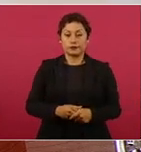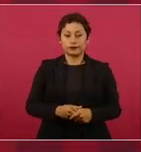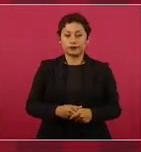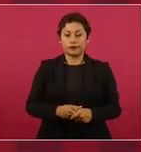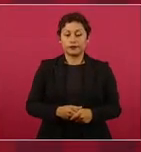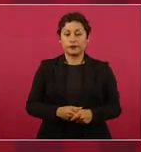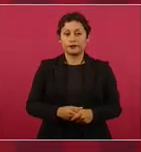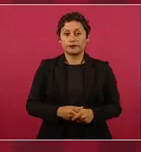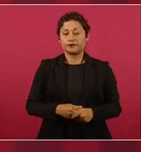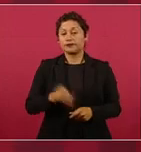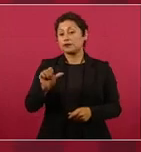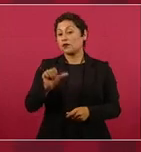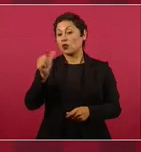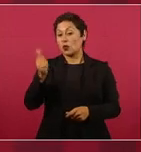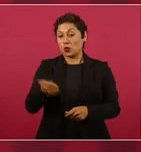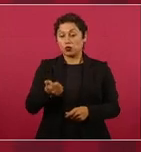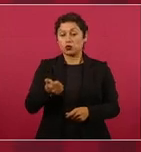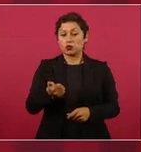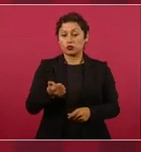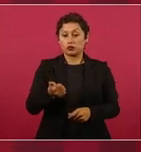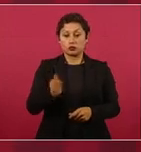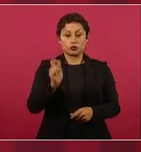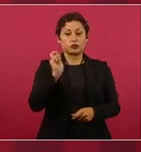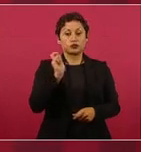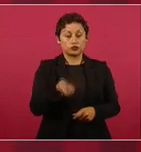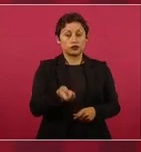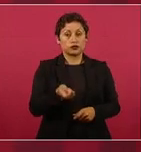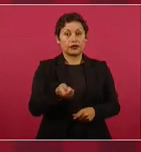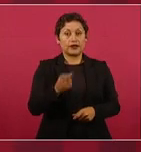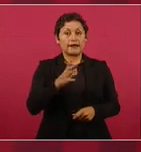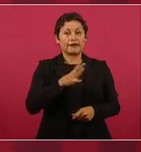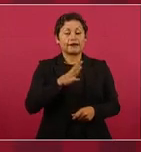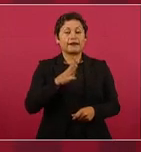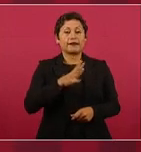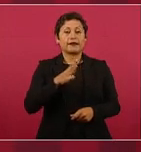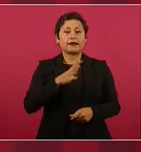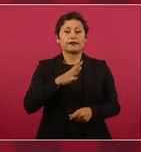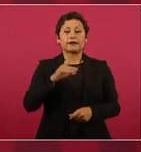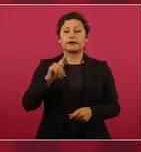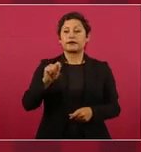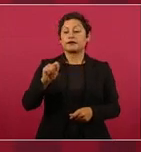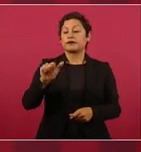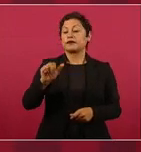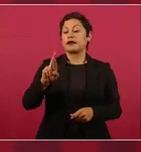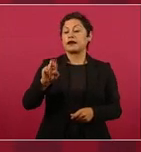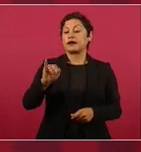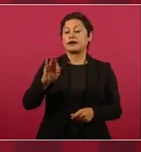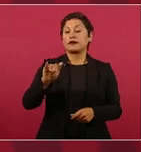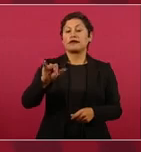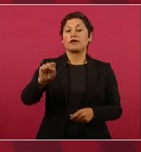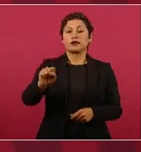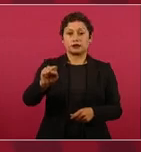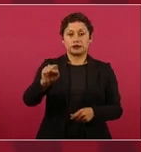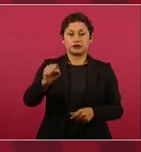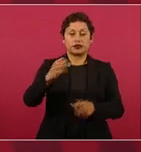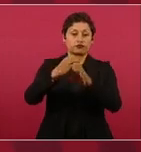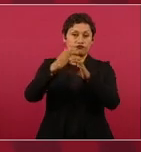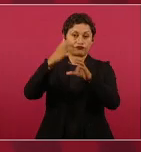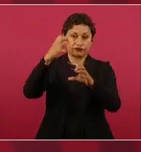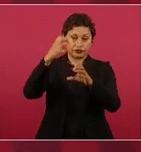Lo otro es una política de tarifas del transporte.